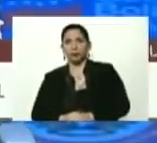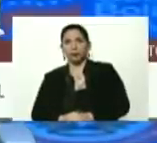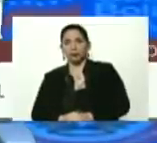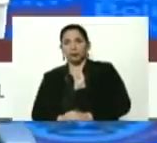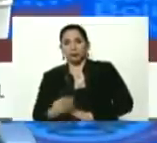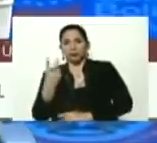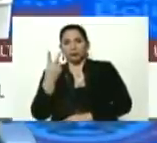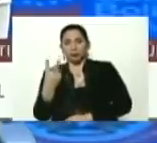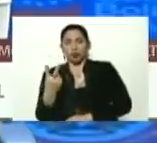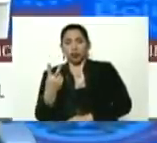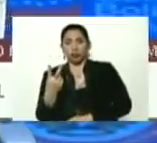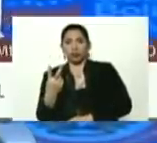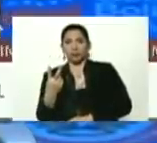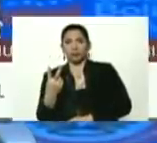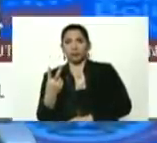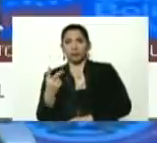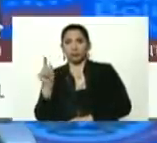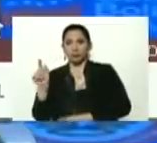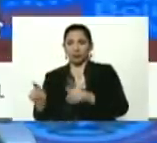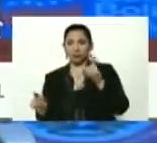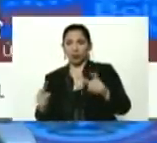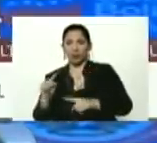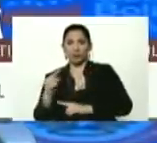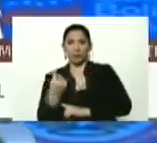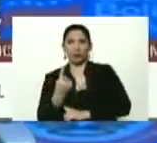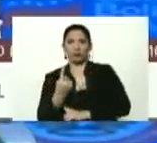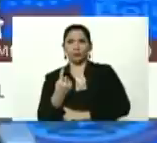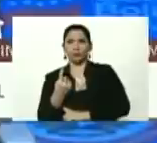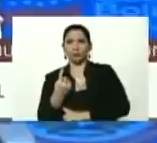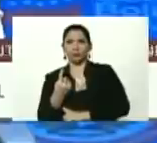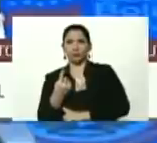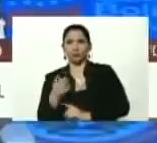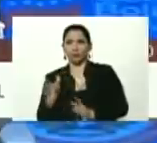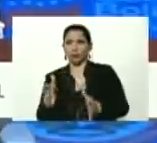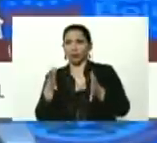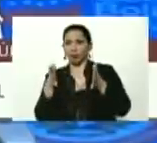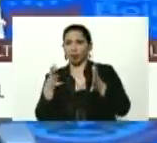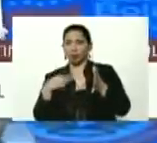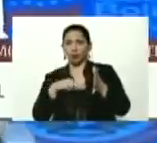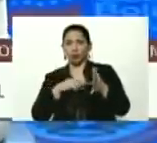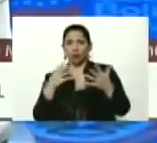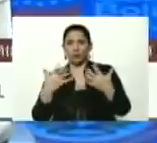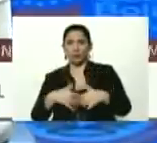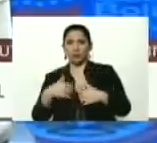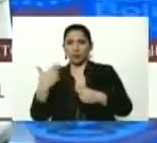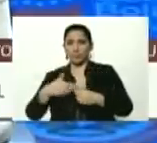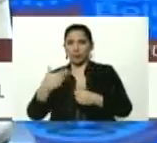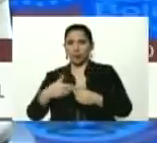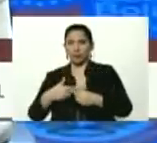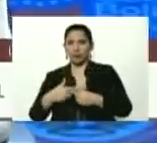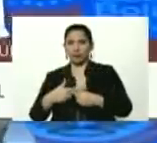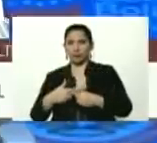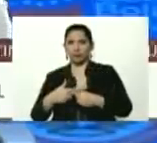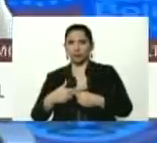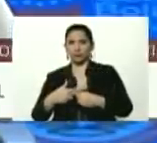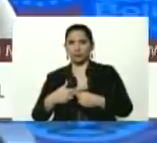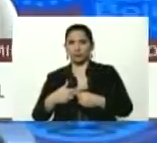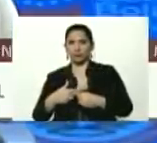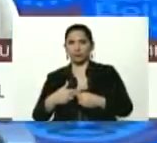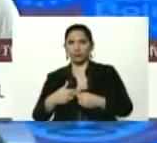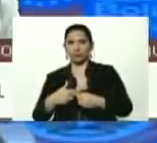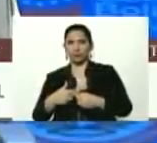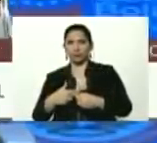Dos arbitrajes. El primero de ellos lo gana nuestra empresa PDVSA.